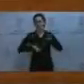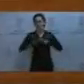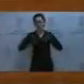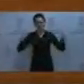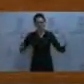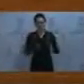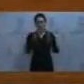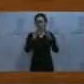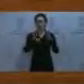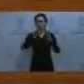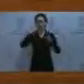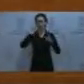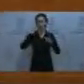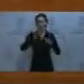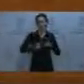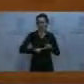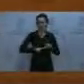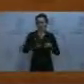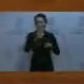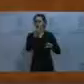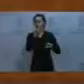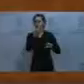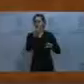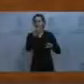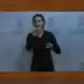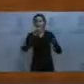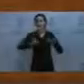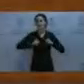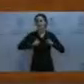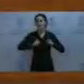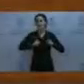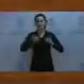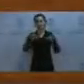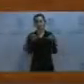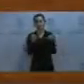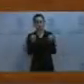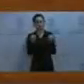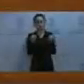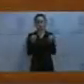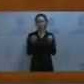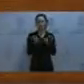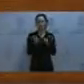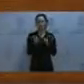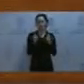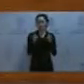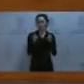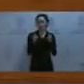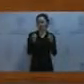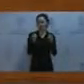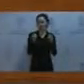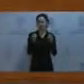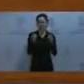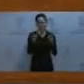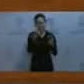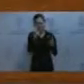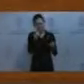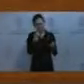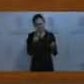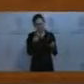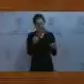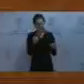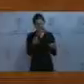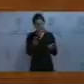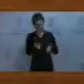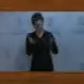formación, las bromas estas de los másteres de los coches oficiales. ¿Lo conocía usted, señora consejera? Y lo